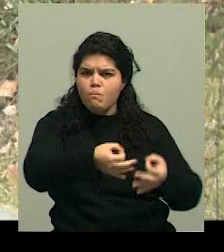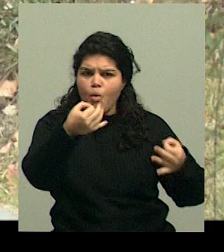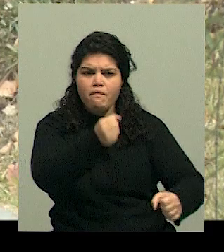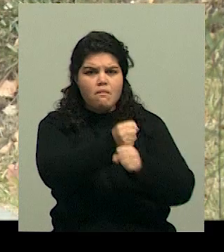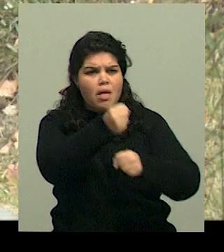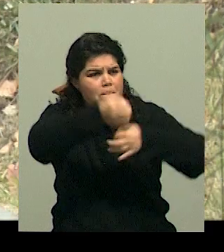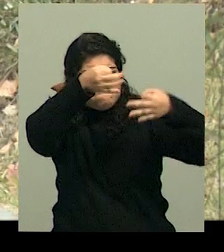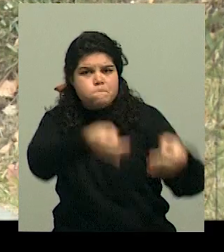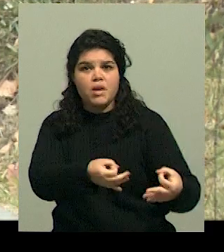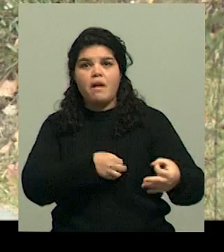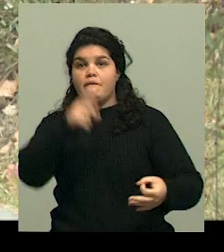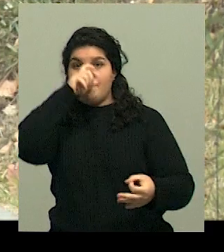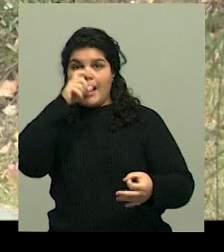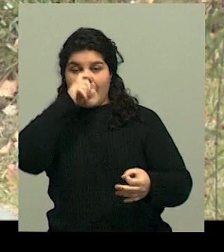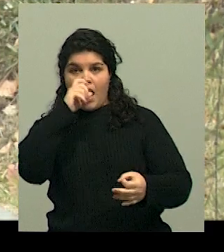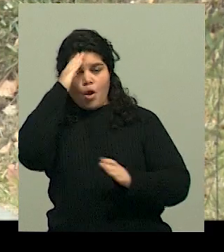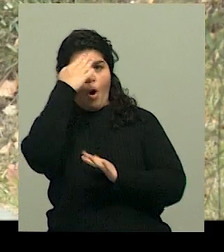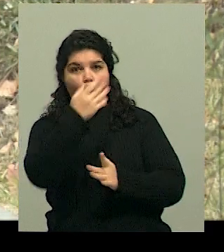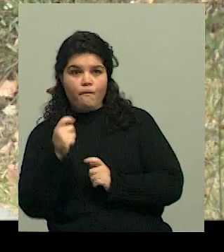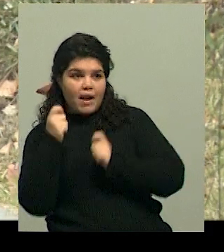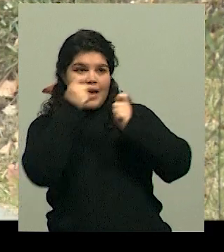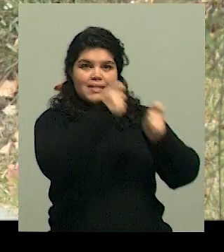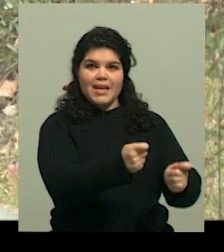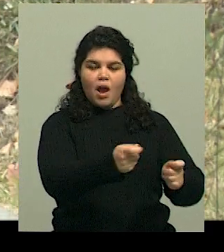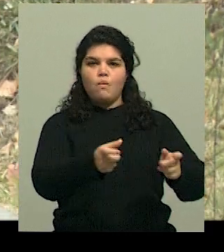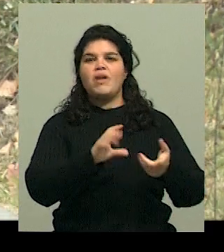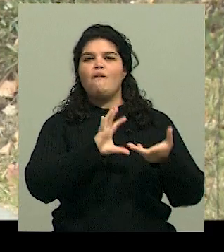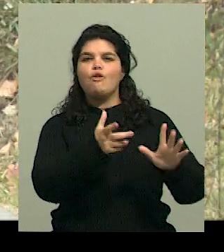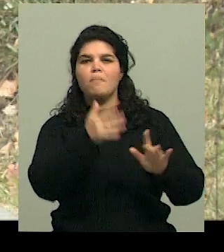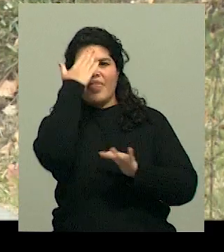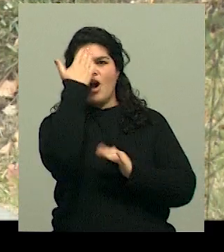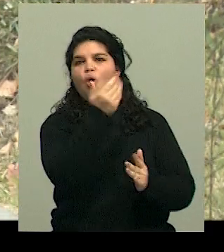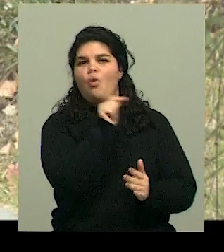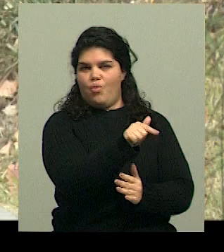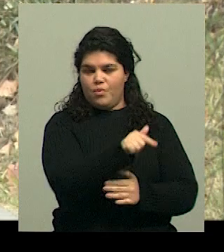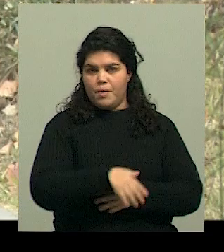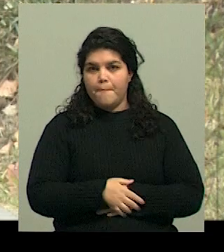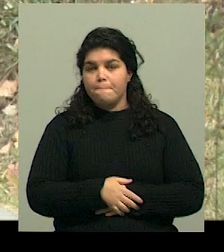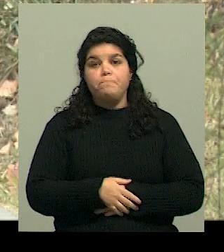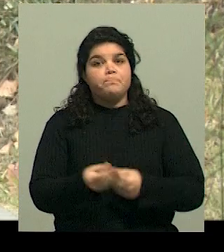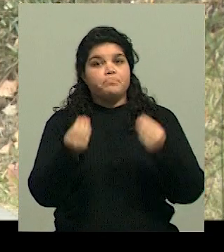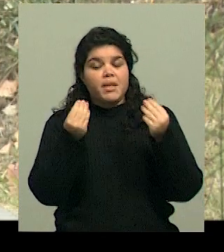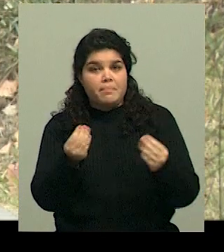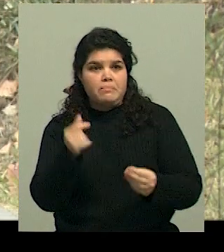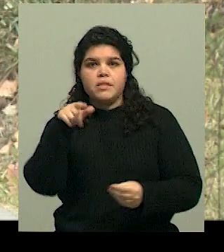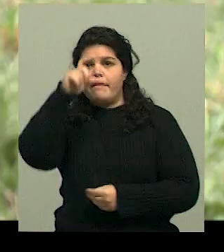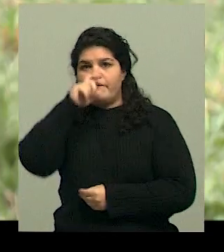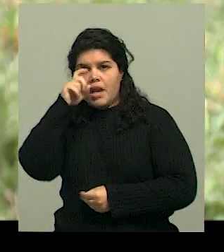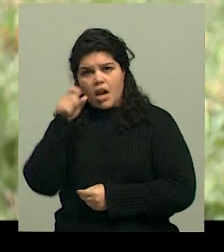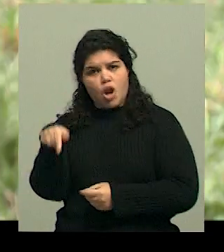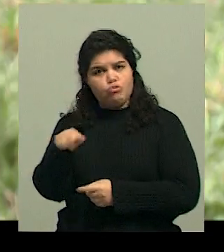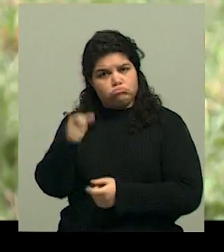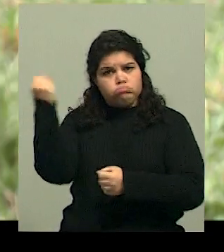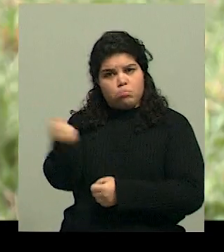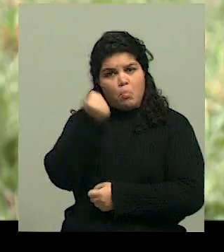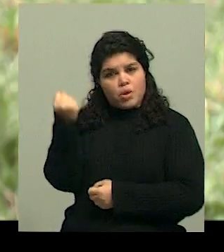¿Sí? La figura de Belgrano es una figura que se destaca en sí misma por todo lo que hace, pero además porque sabe